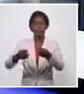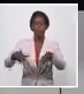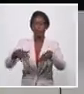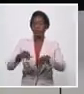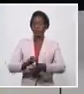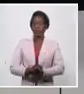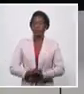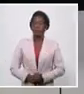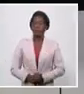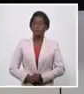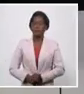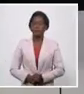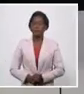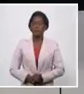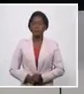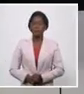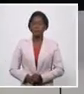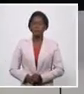Buenas noches.